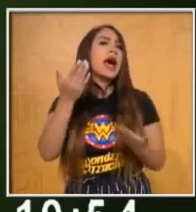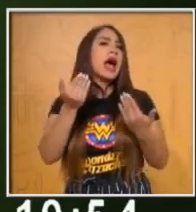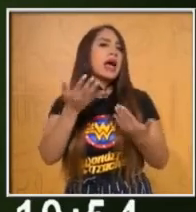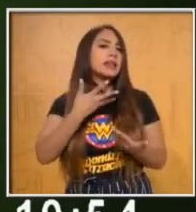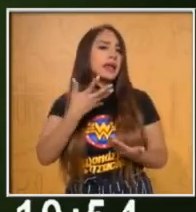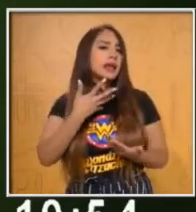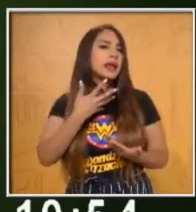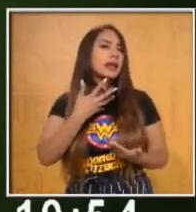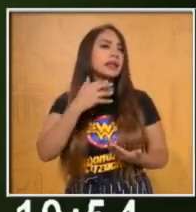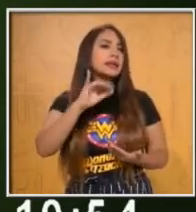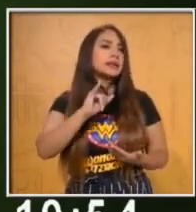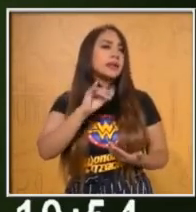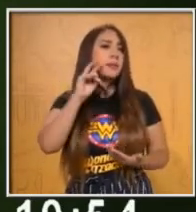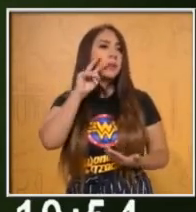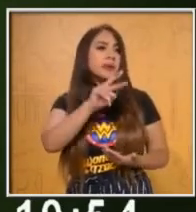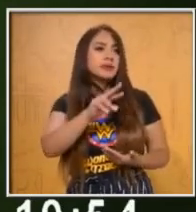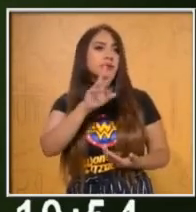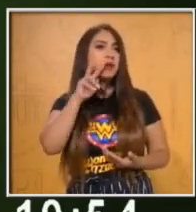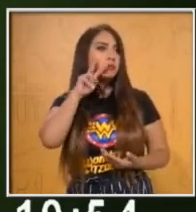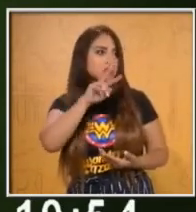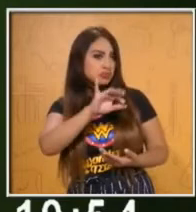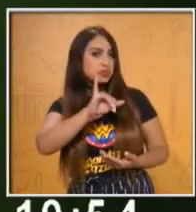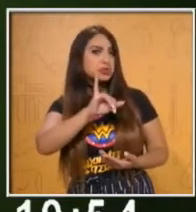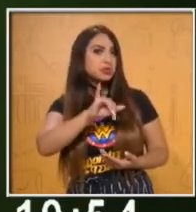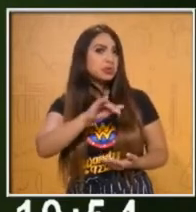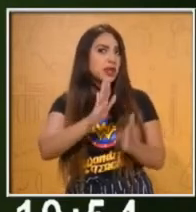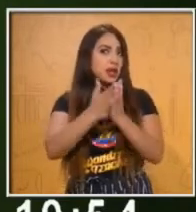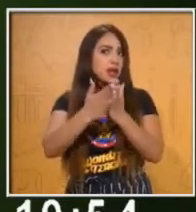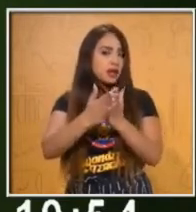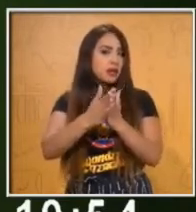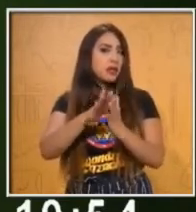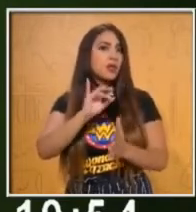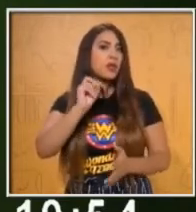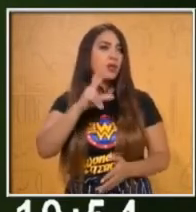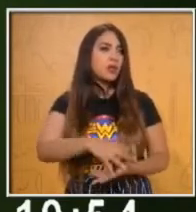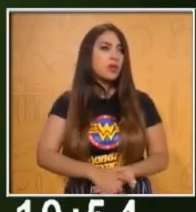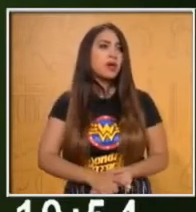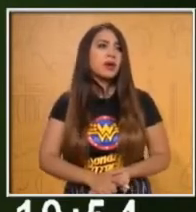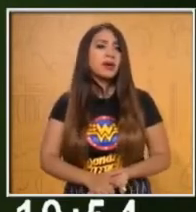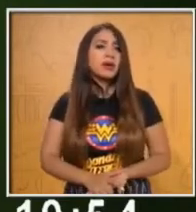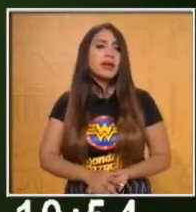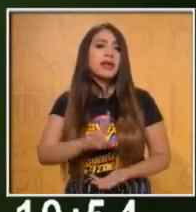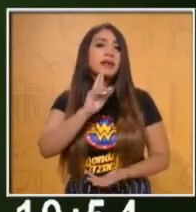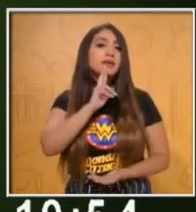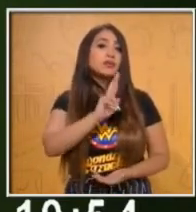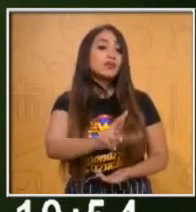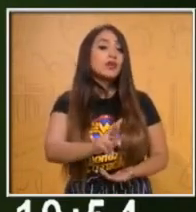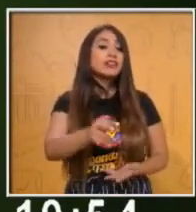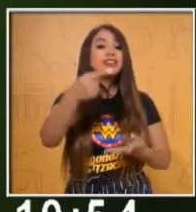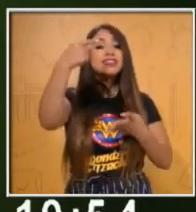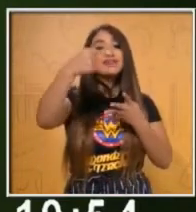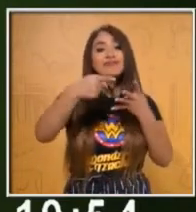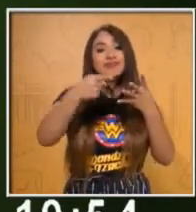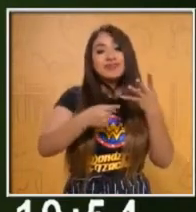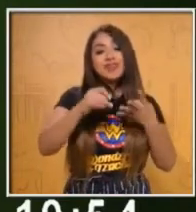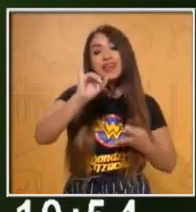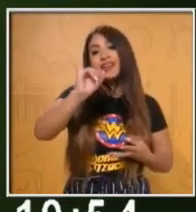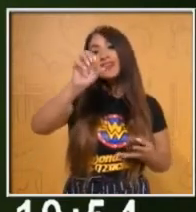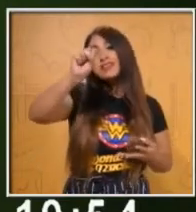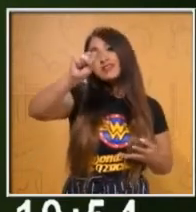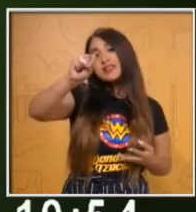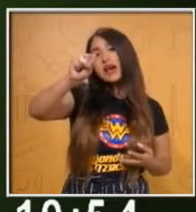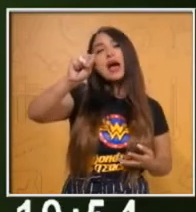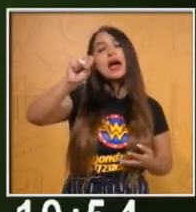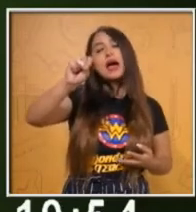viste y observaste muy bien tu libro de texto? Bueno, la respuesta es las instrucciones que debe de hacer el